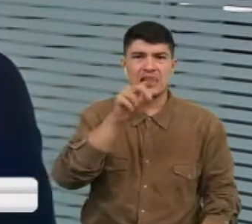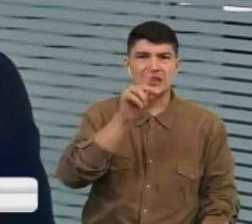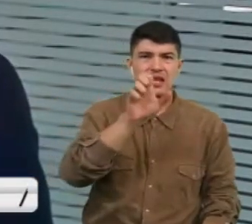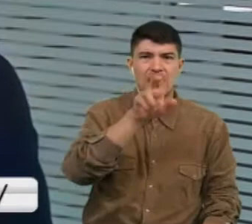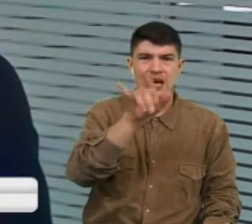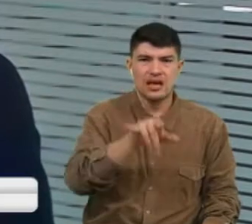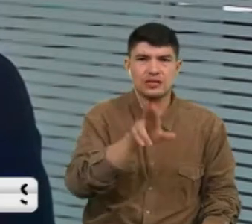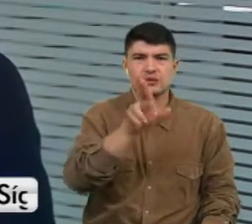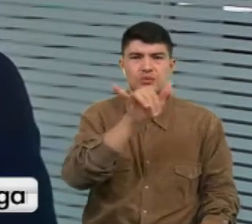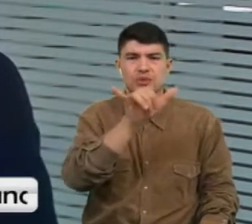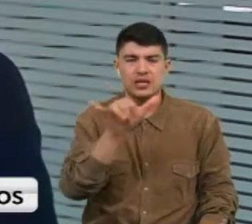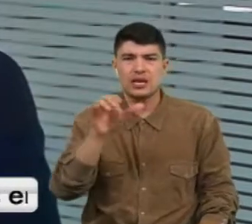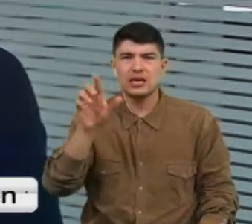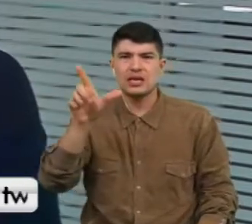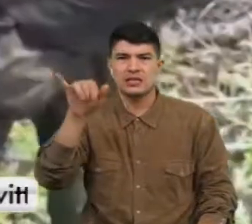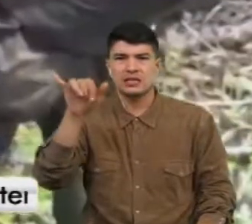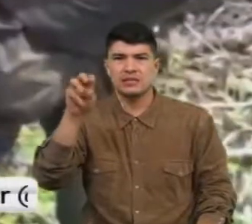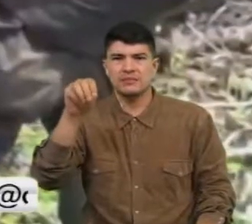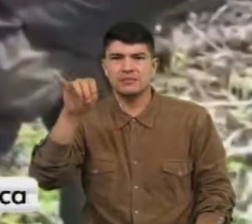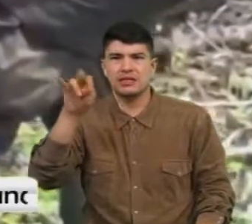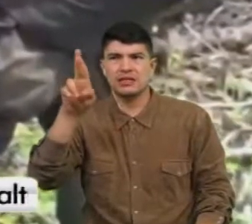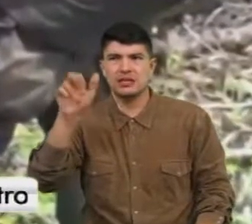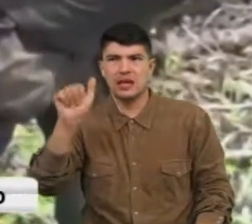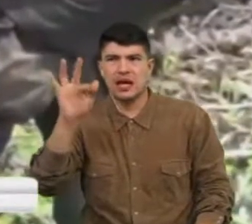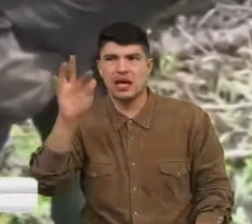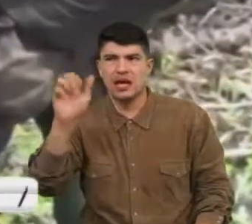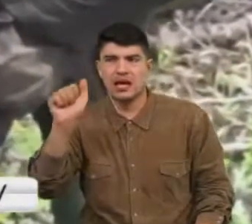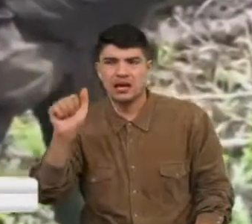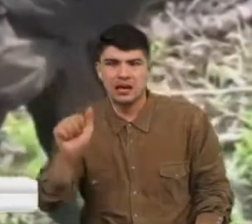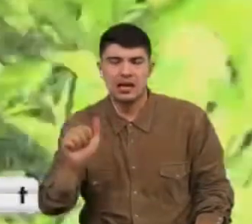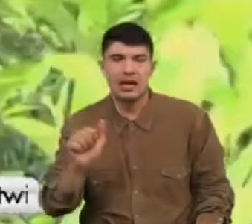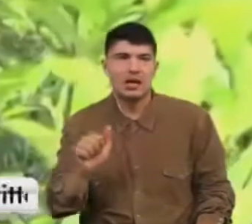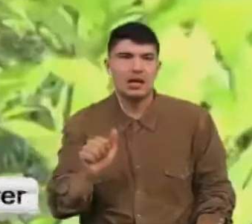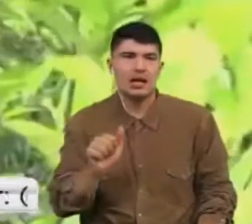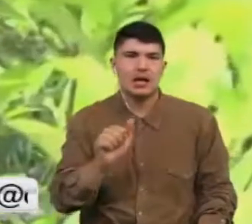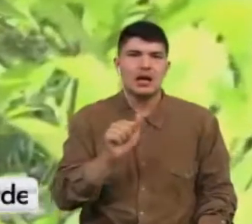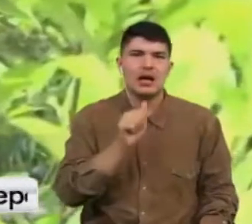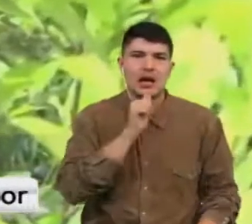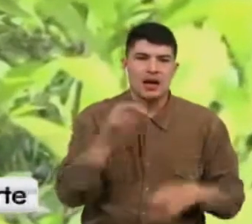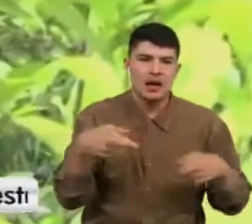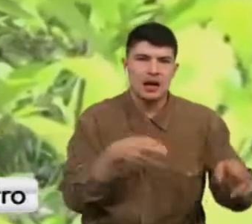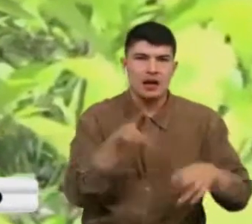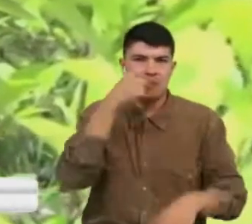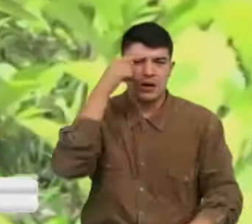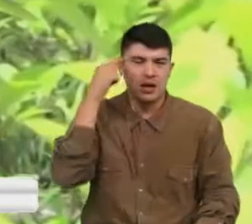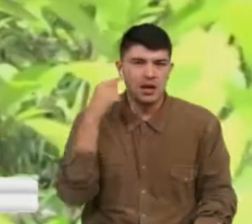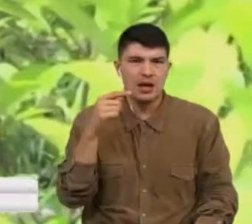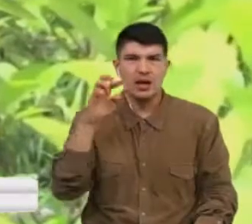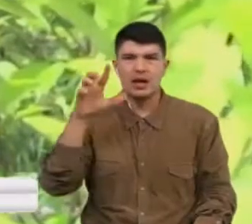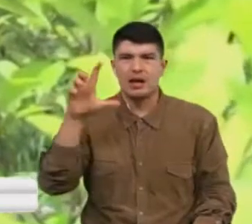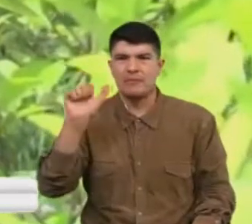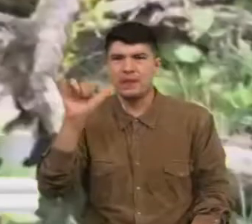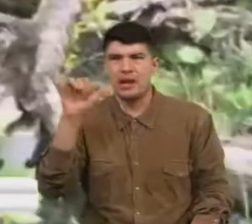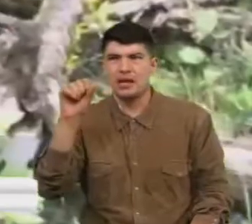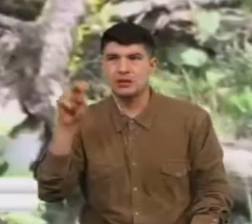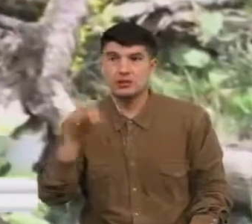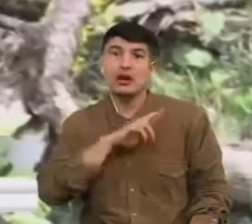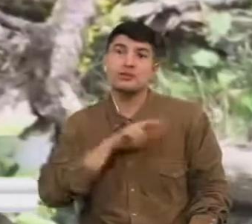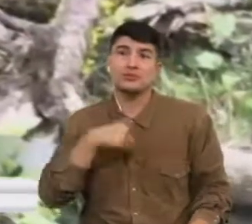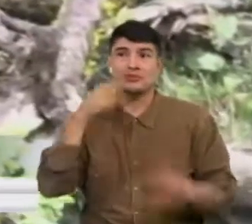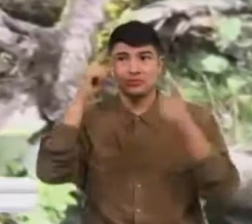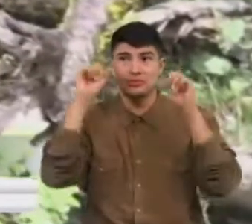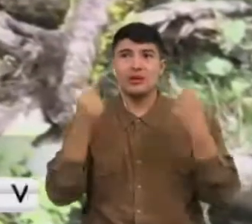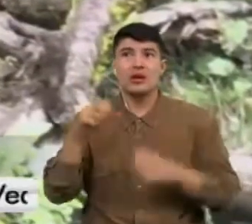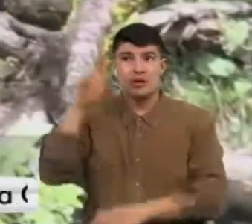Cimitarra, Bolívar, Vélez, en el sector de, como ya dijimos, Río Negro, Playón. Esto nos preocupa y por eso el